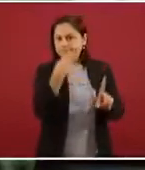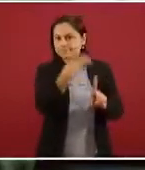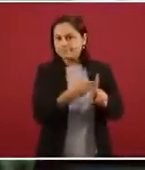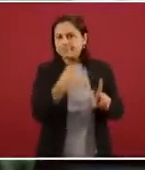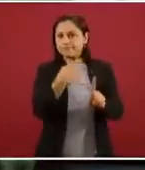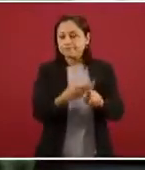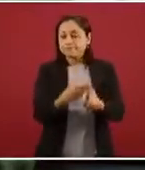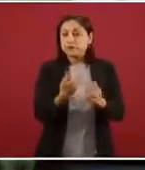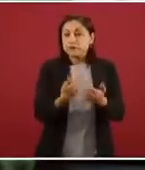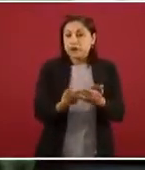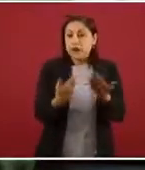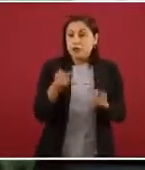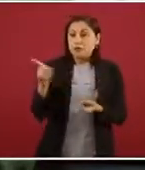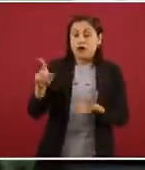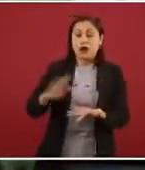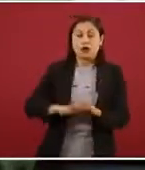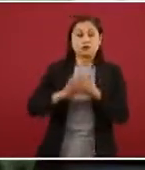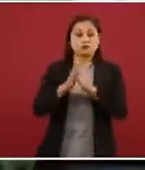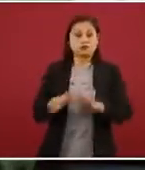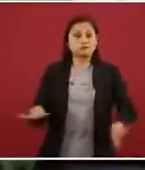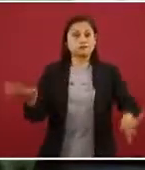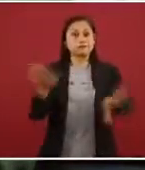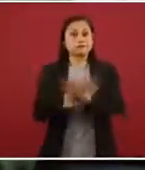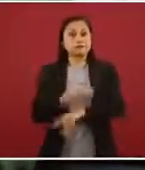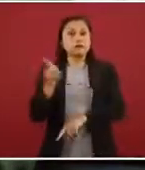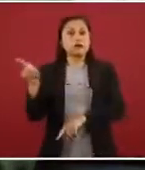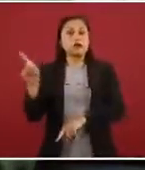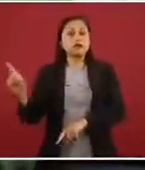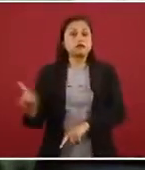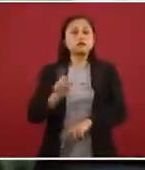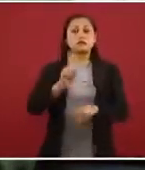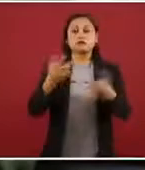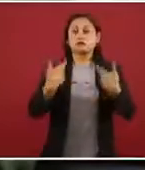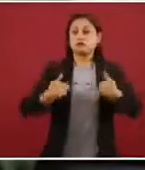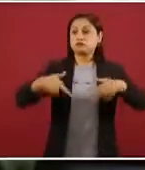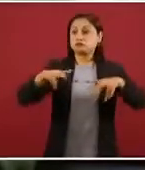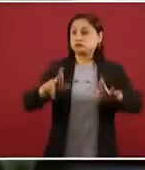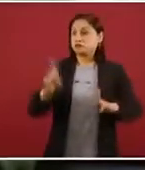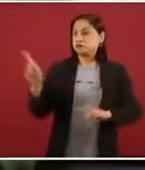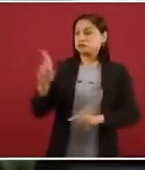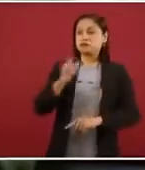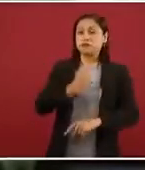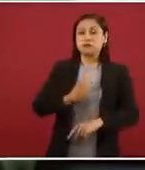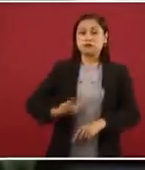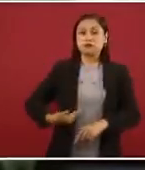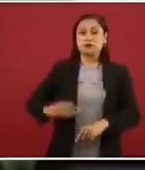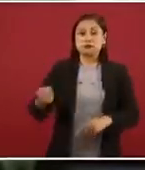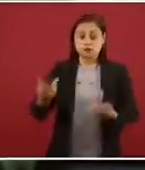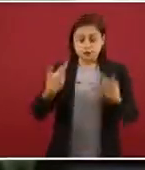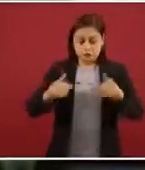su representante en ese estado para los programas de bienestar, que es Manuel Espino.